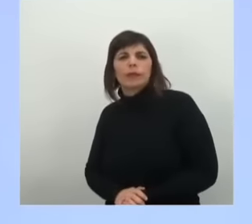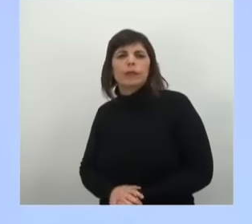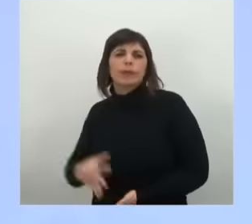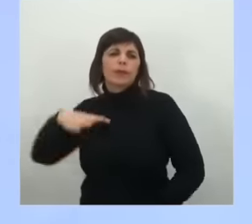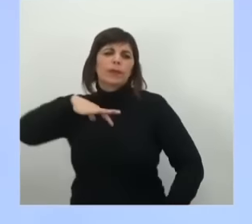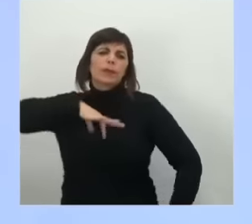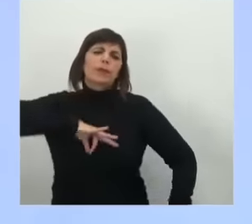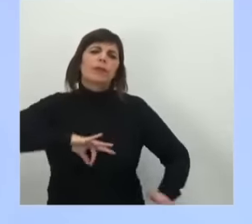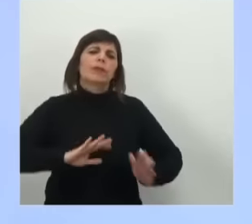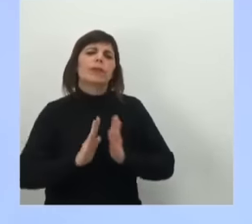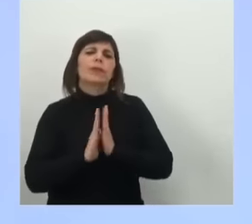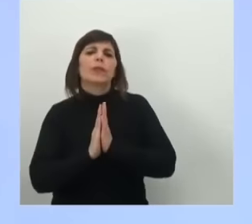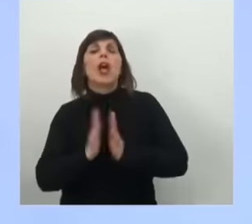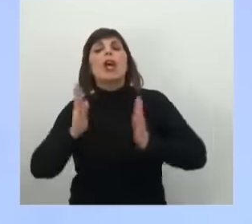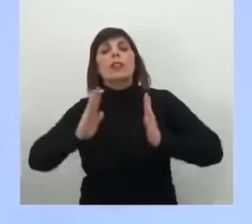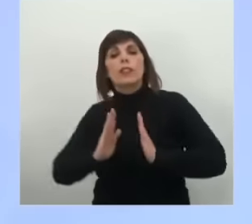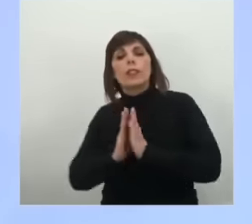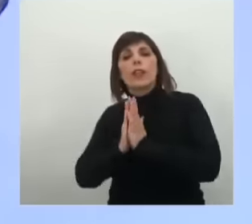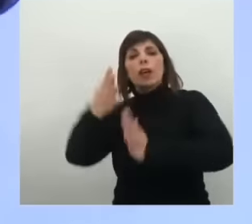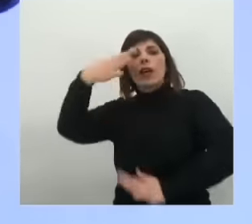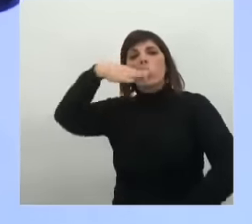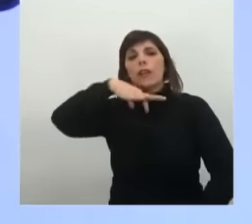tu espíritu